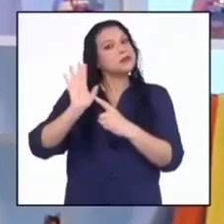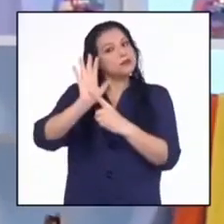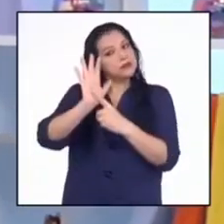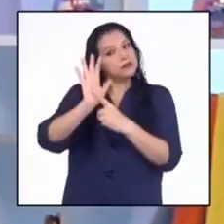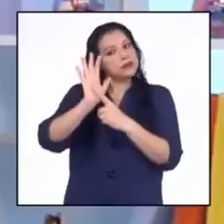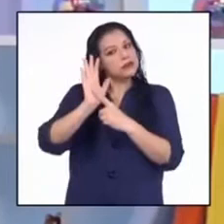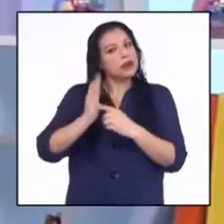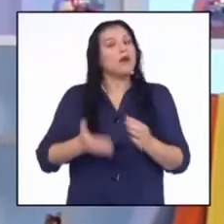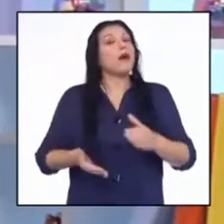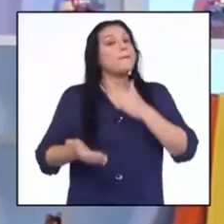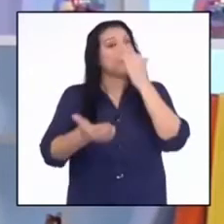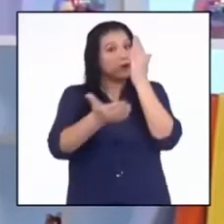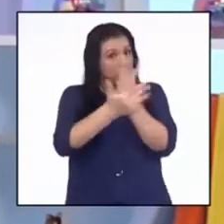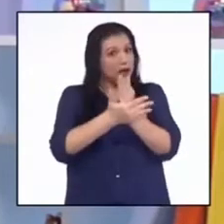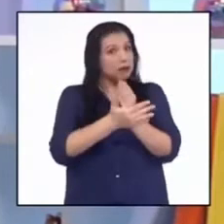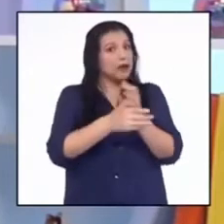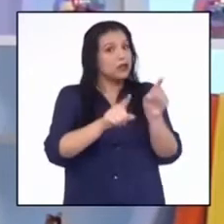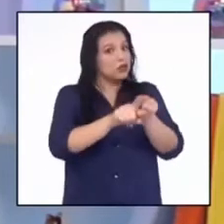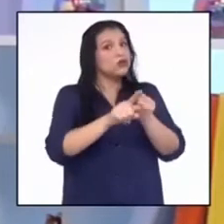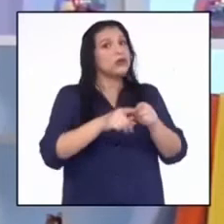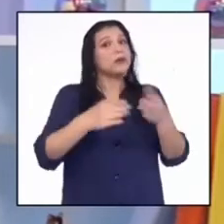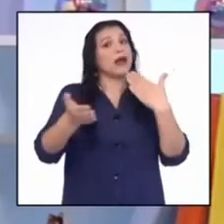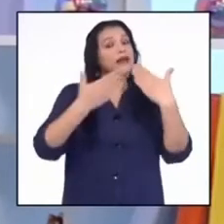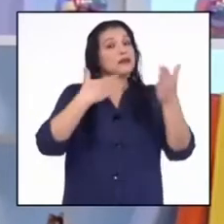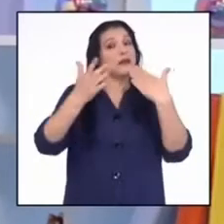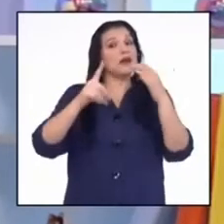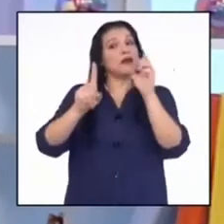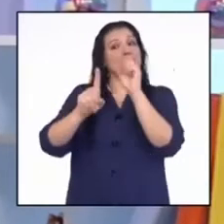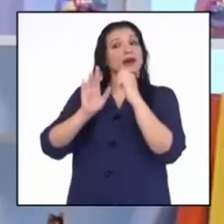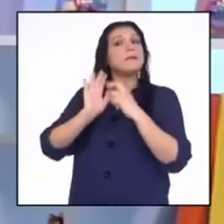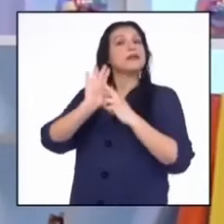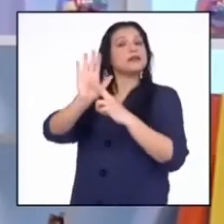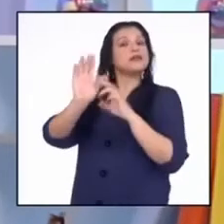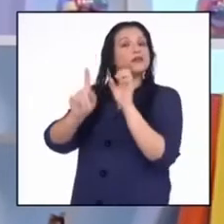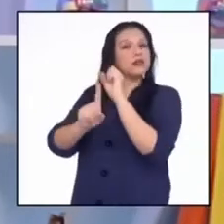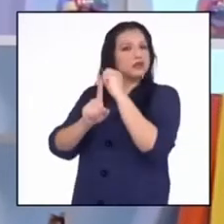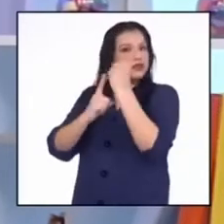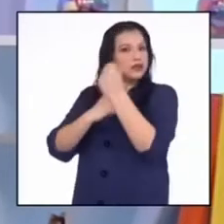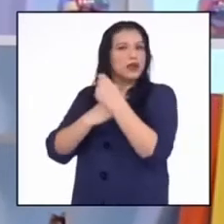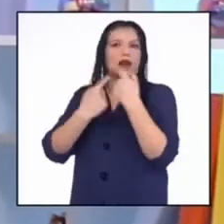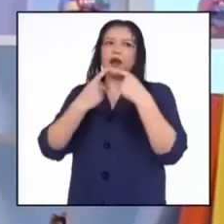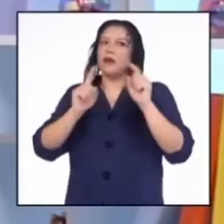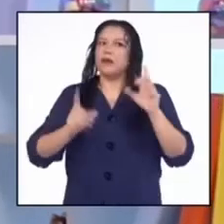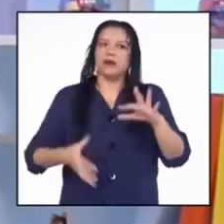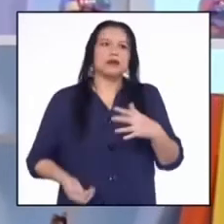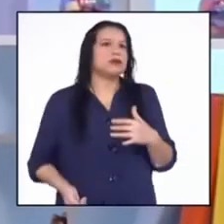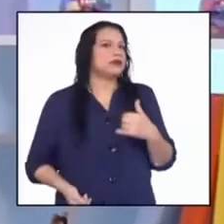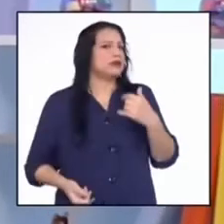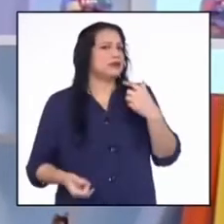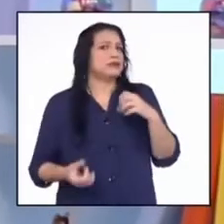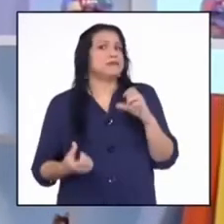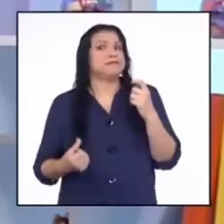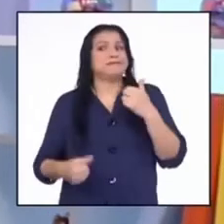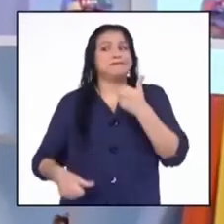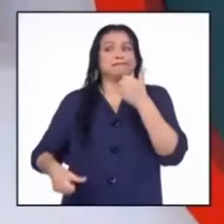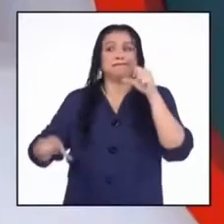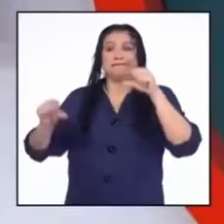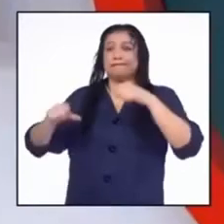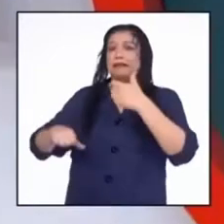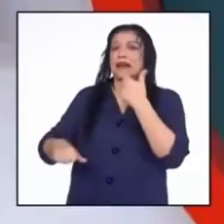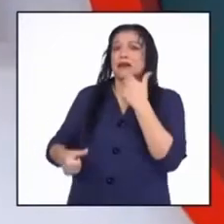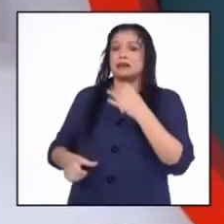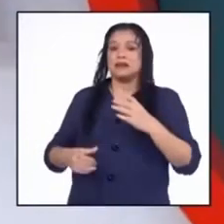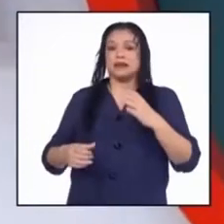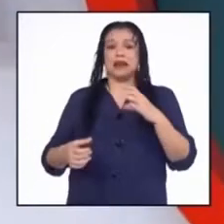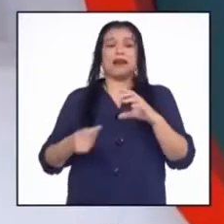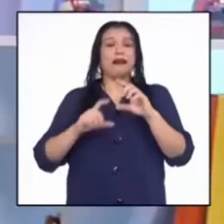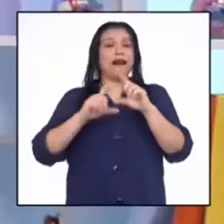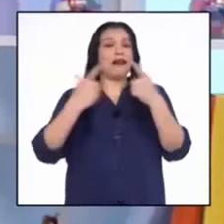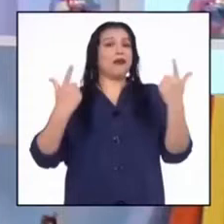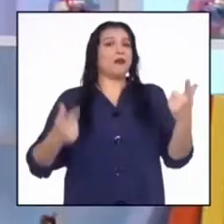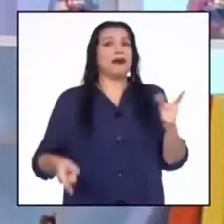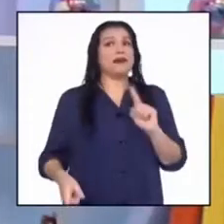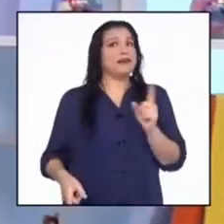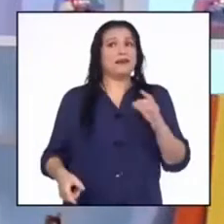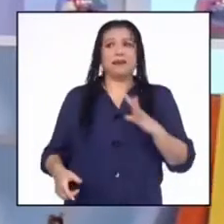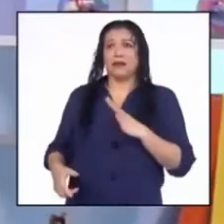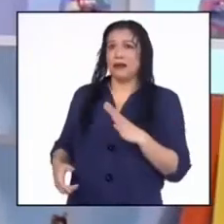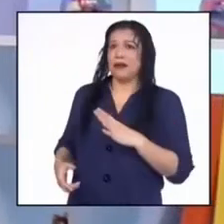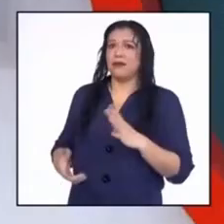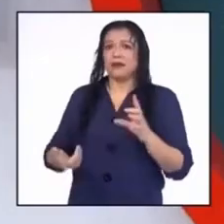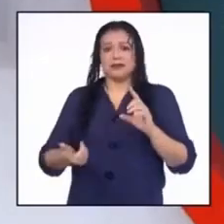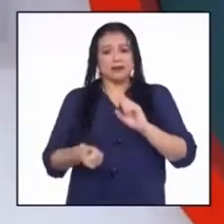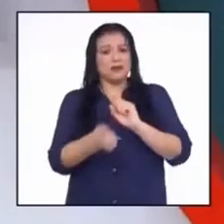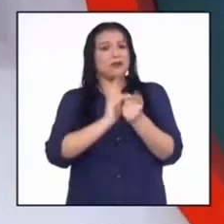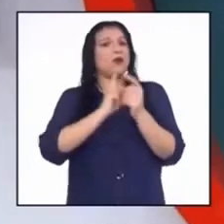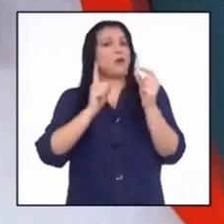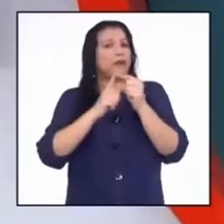problema e incluso has hablado de las representaciones sociales, pero me parece que te has maleado un poquito con lo del lenguaje informal y lo has confundido con